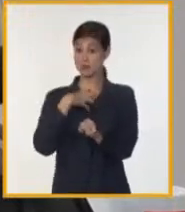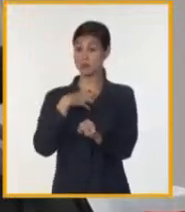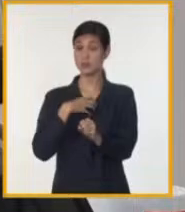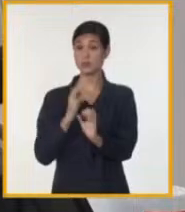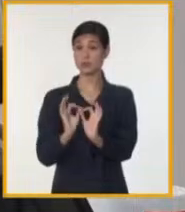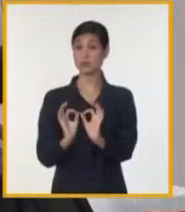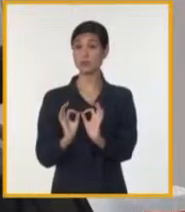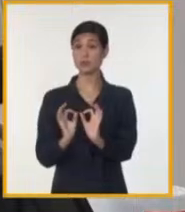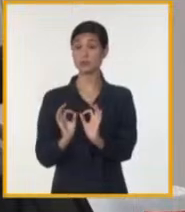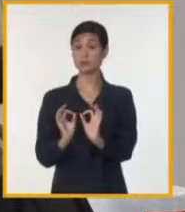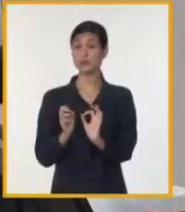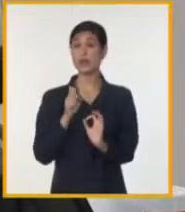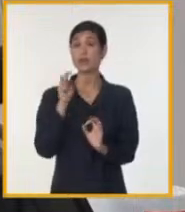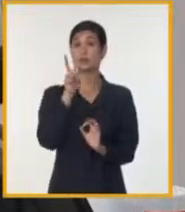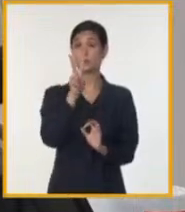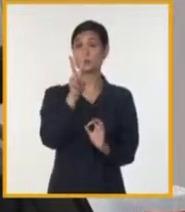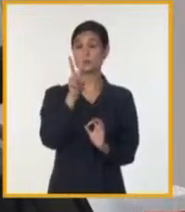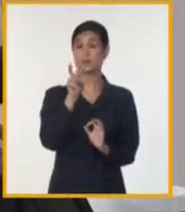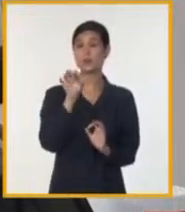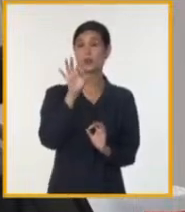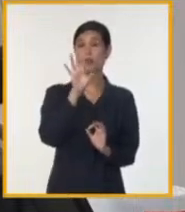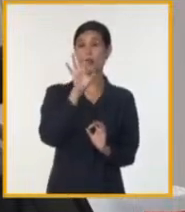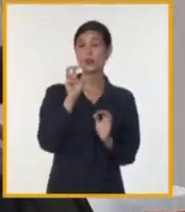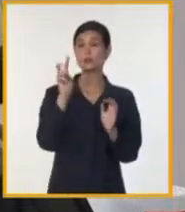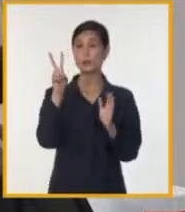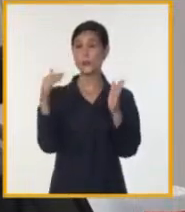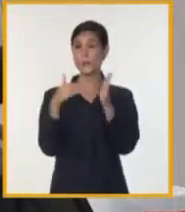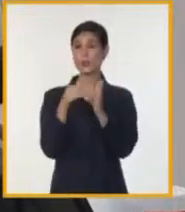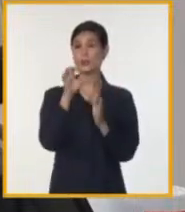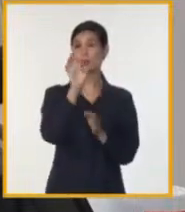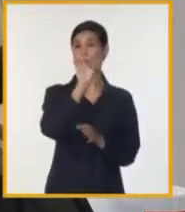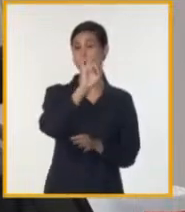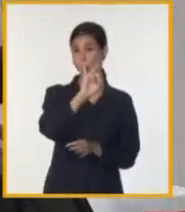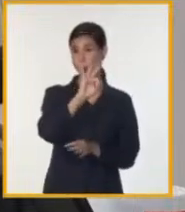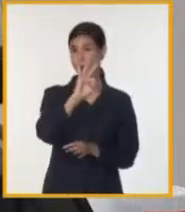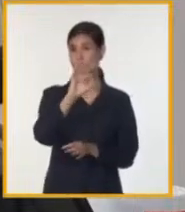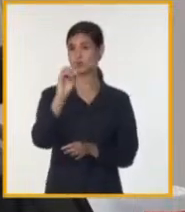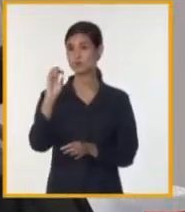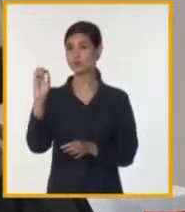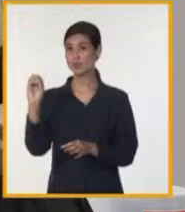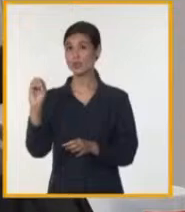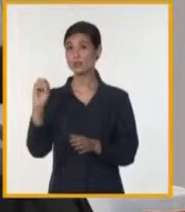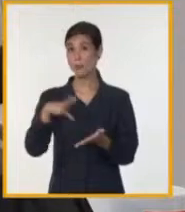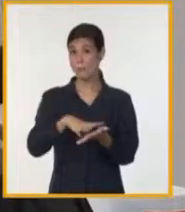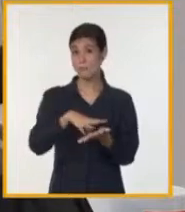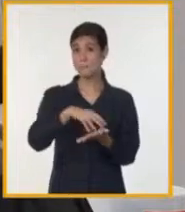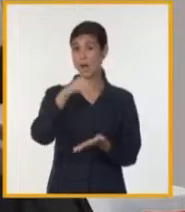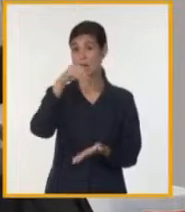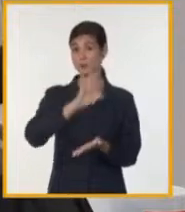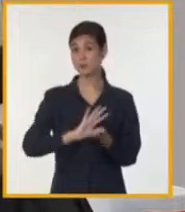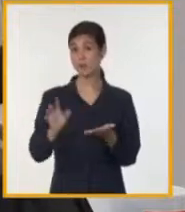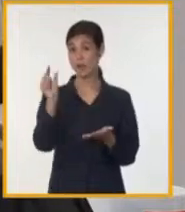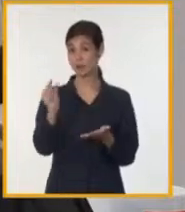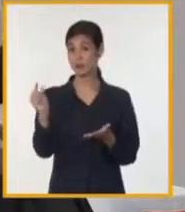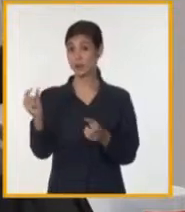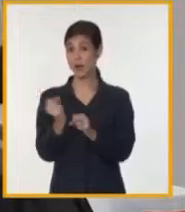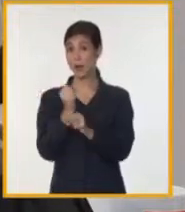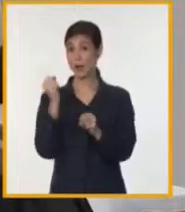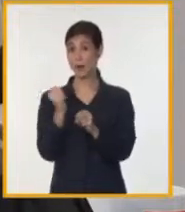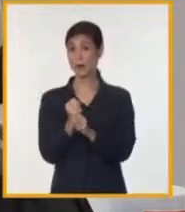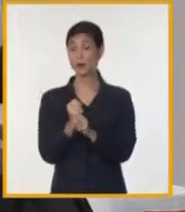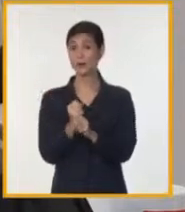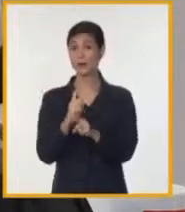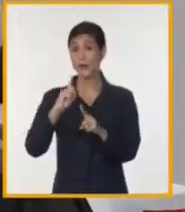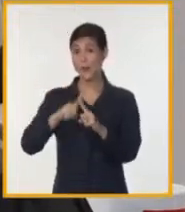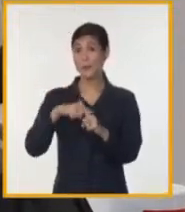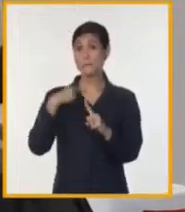con 2.830 trabajadores emplantillados y de ellos 810 corresponden a los choferes de ómnibus A,